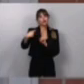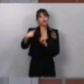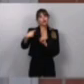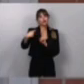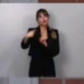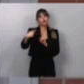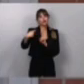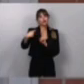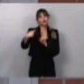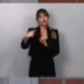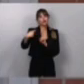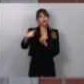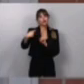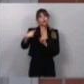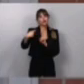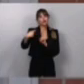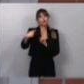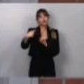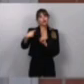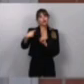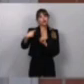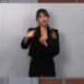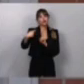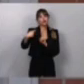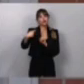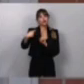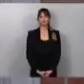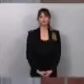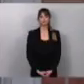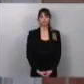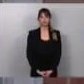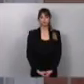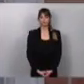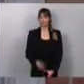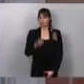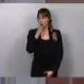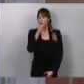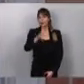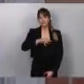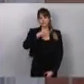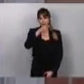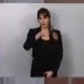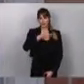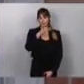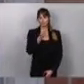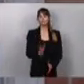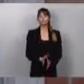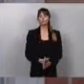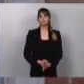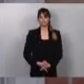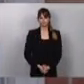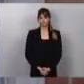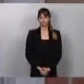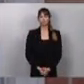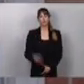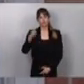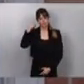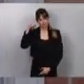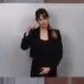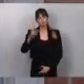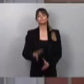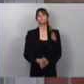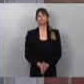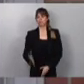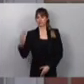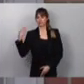de lo que ha acontecido en estos días y la decisión que toma Buenas tardes como saben el